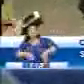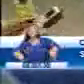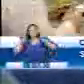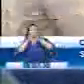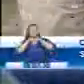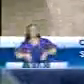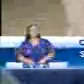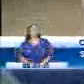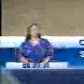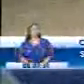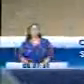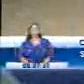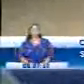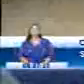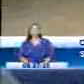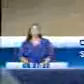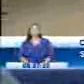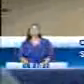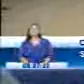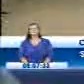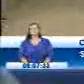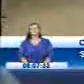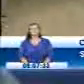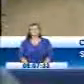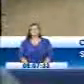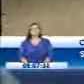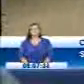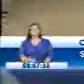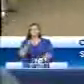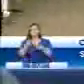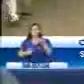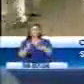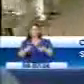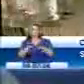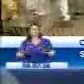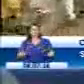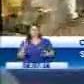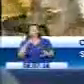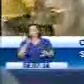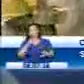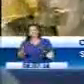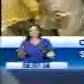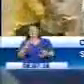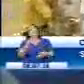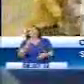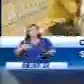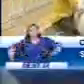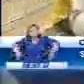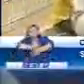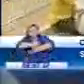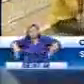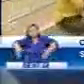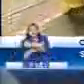urbano Eso es lo importante es que las personas conozcan sepan que deben de poder desenvolverse por las líneas seguras antes de